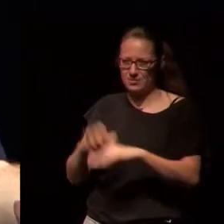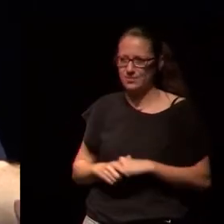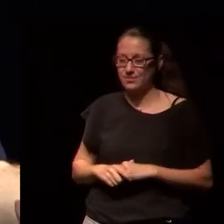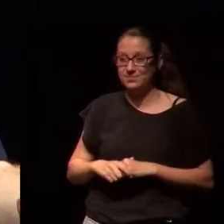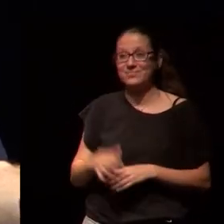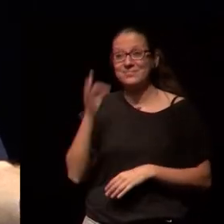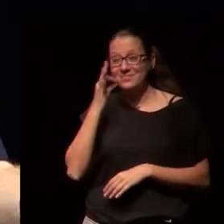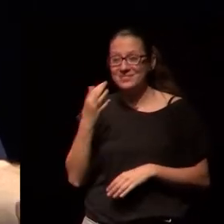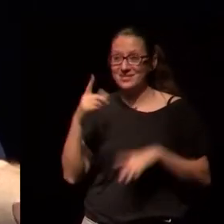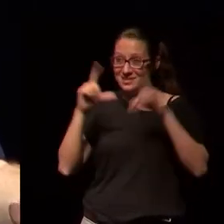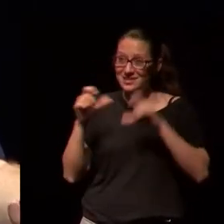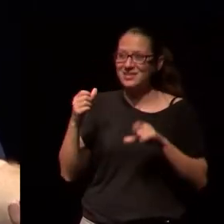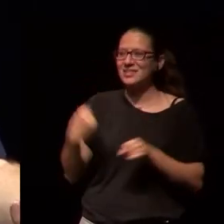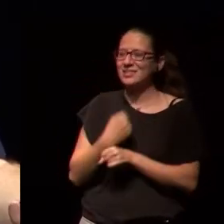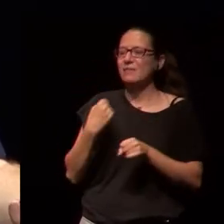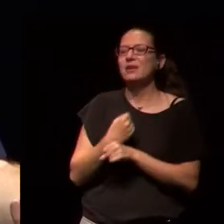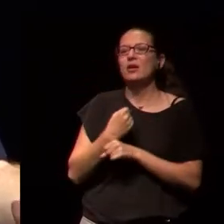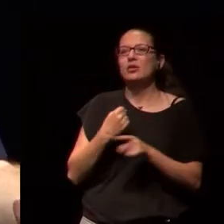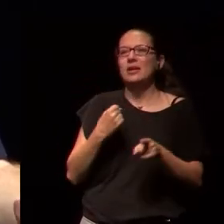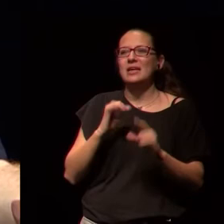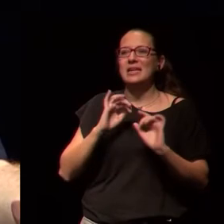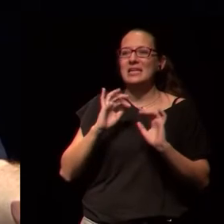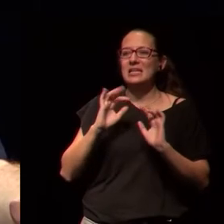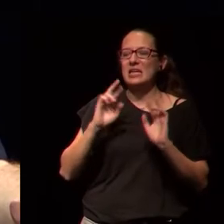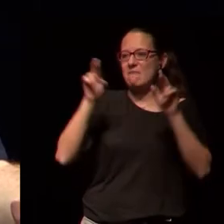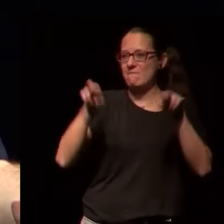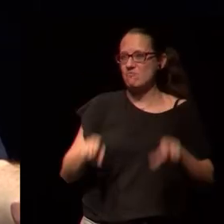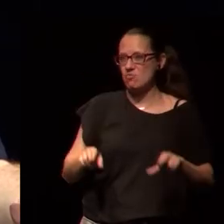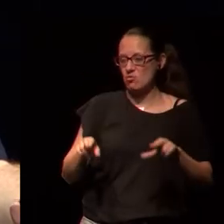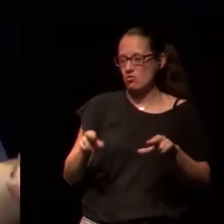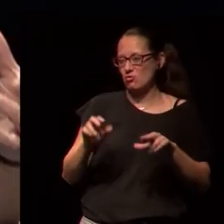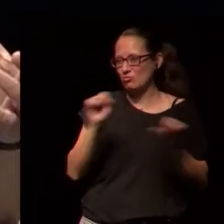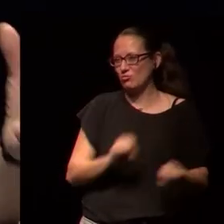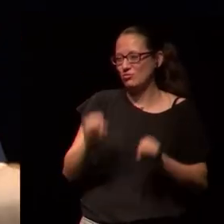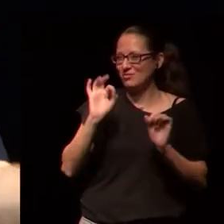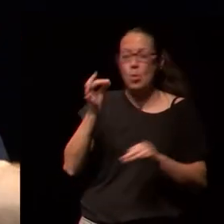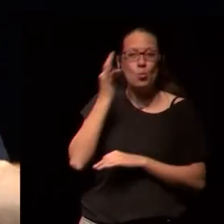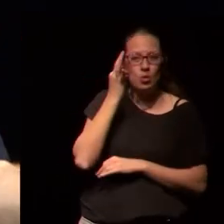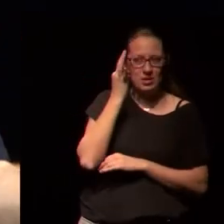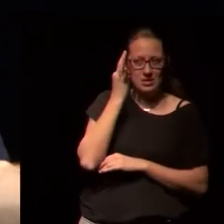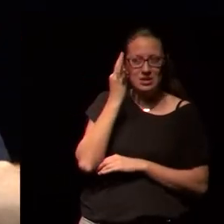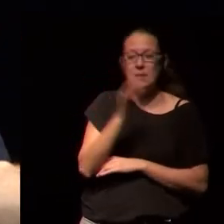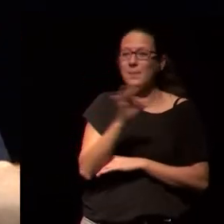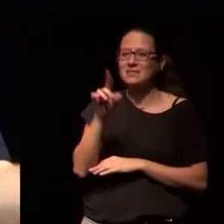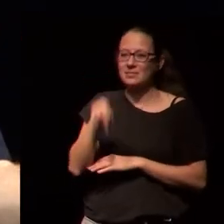refugios para mujeres en West Bromwich. Ha trabajado con artistas locales